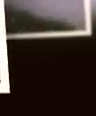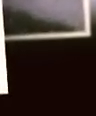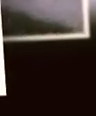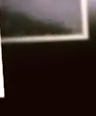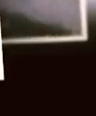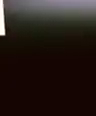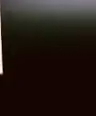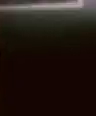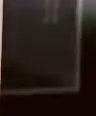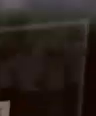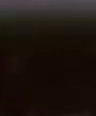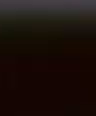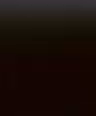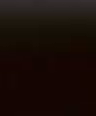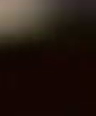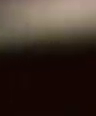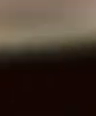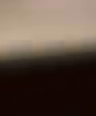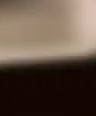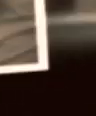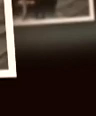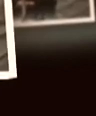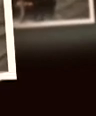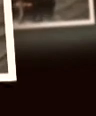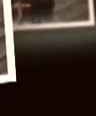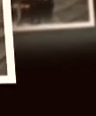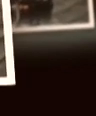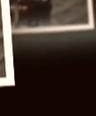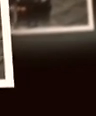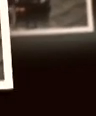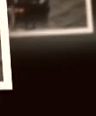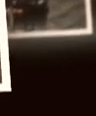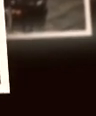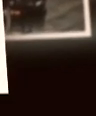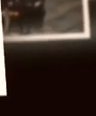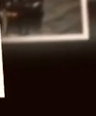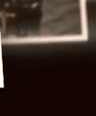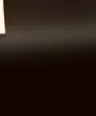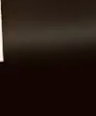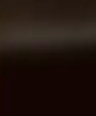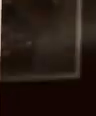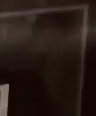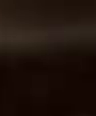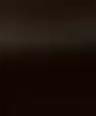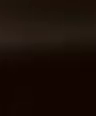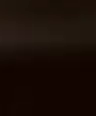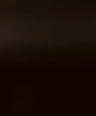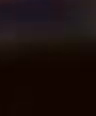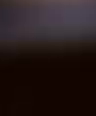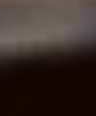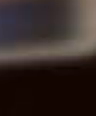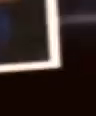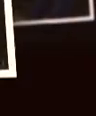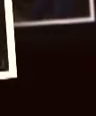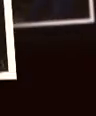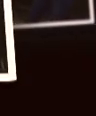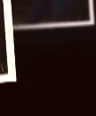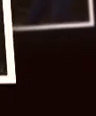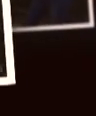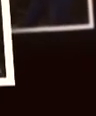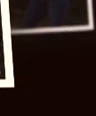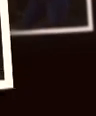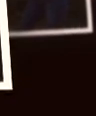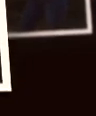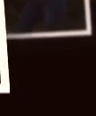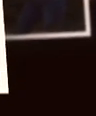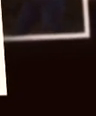gallos de pelea. Cambios de marea, el siglo tararea y somos la letra, la voz se retumba, el canto se respeta, yo vine a entregar